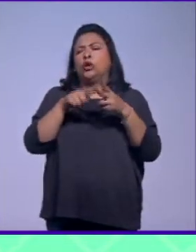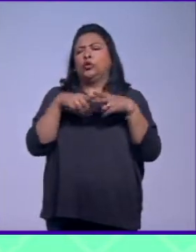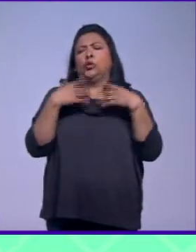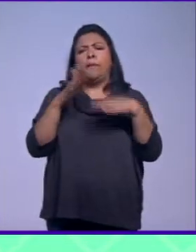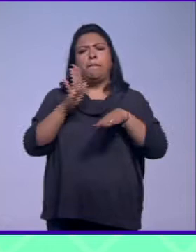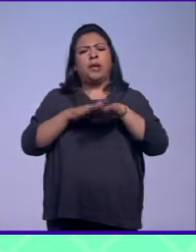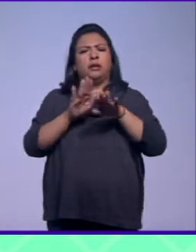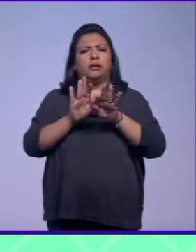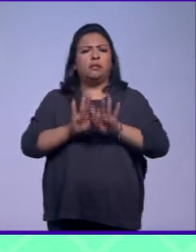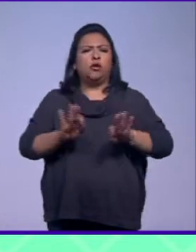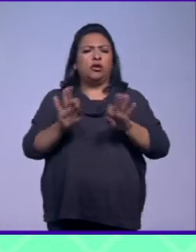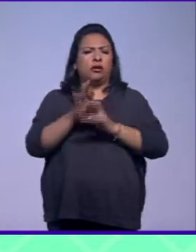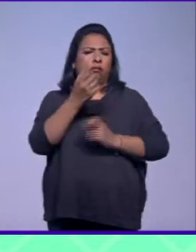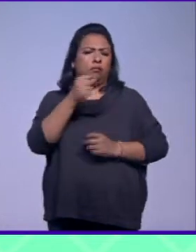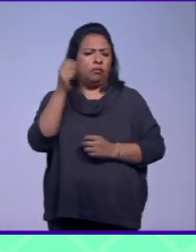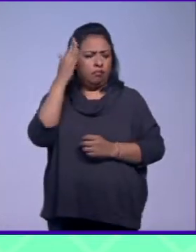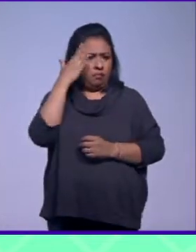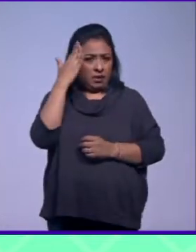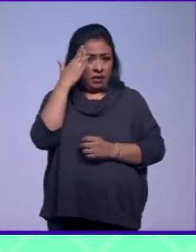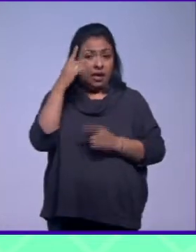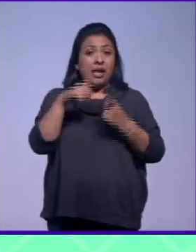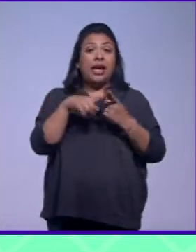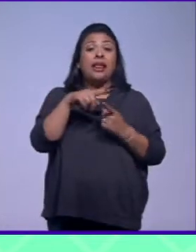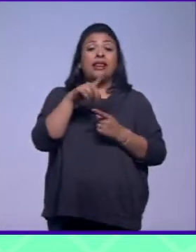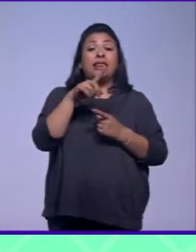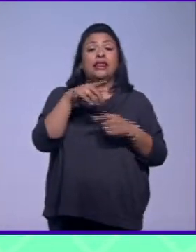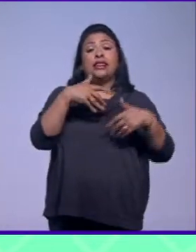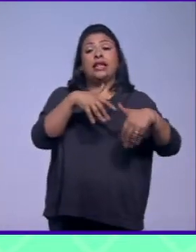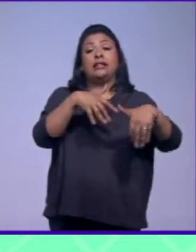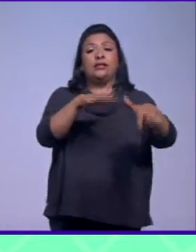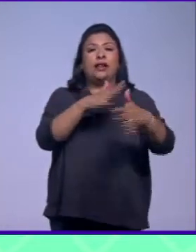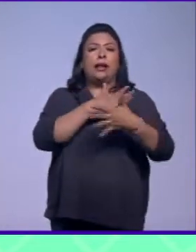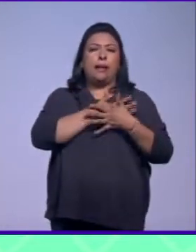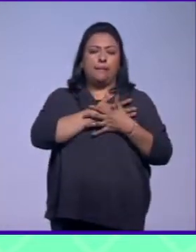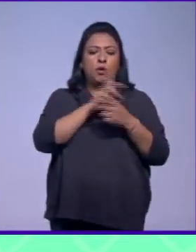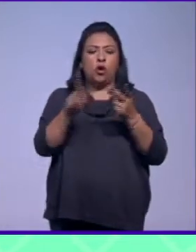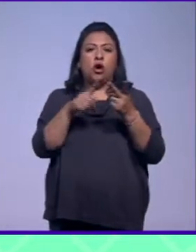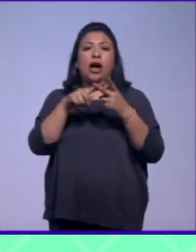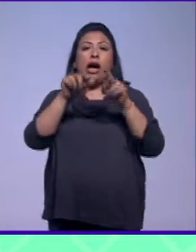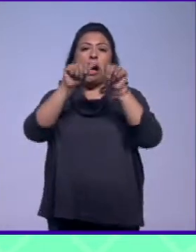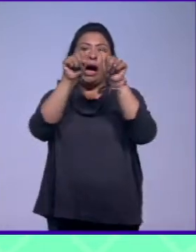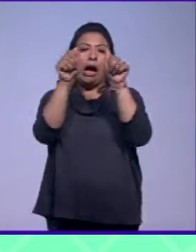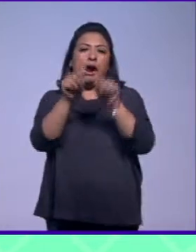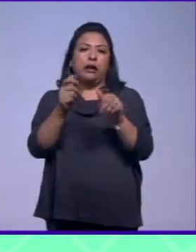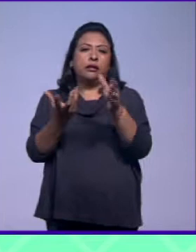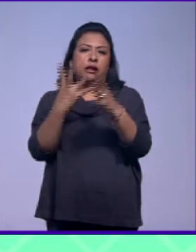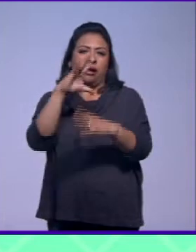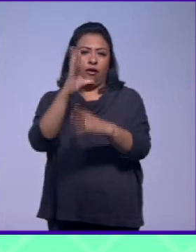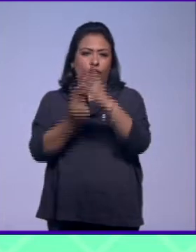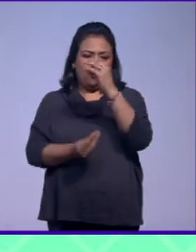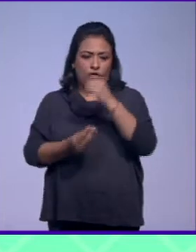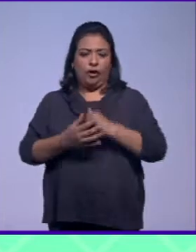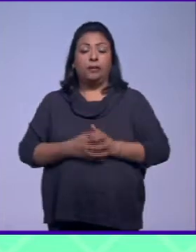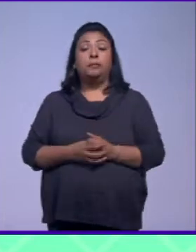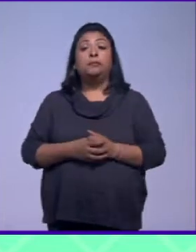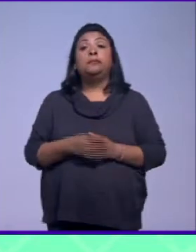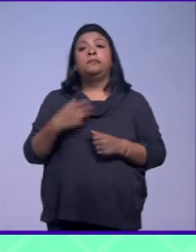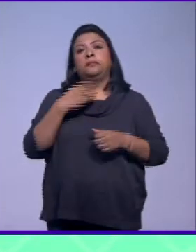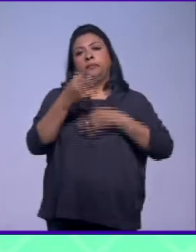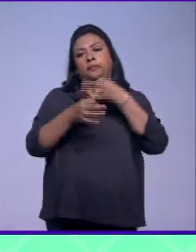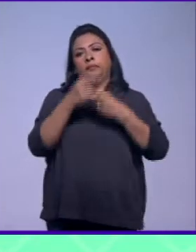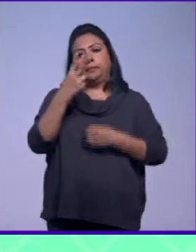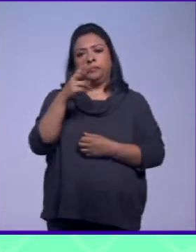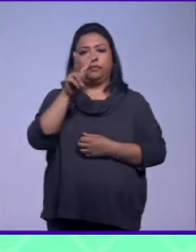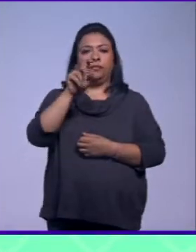de la primera trilogía la novela el desfile del amor y de la segunda el arte de la fuga noticias